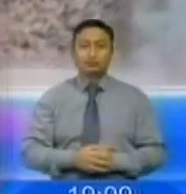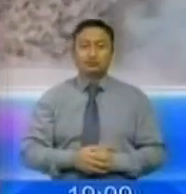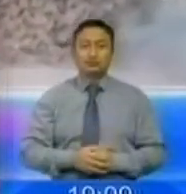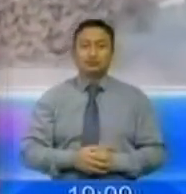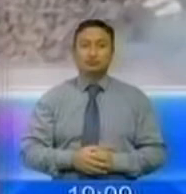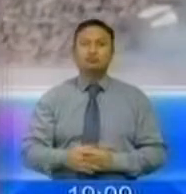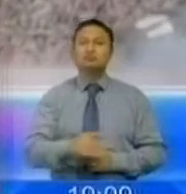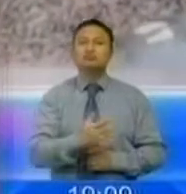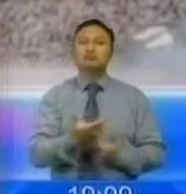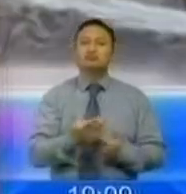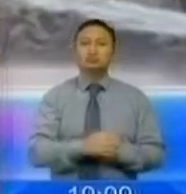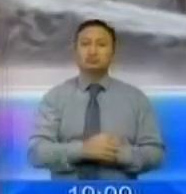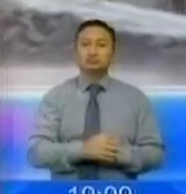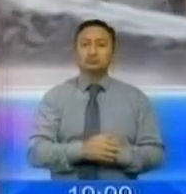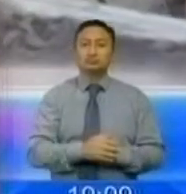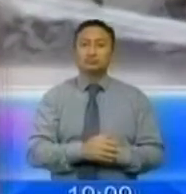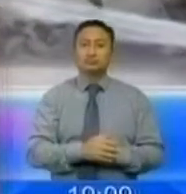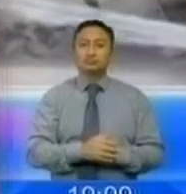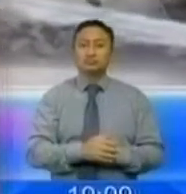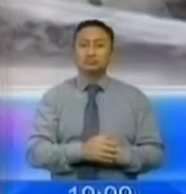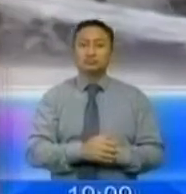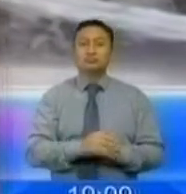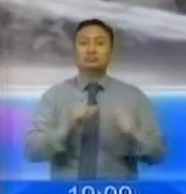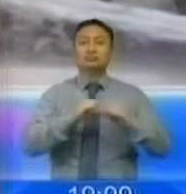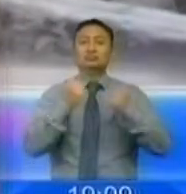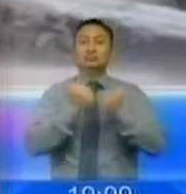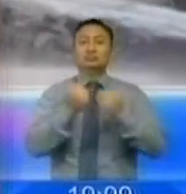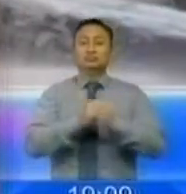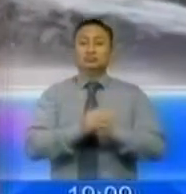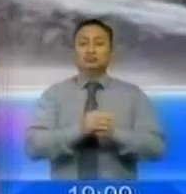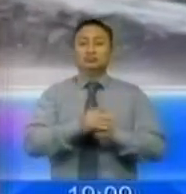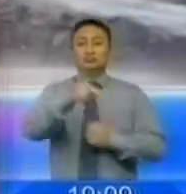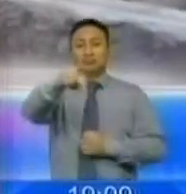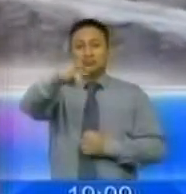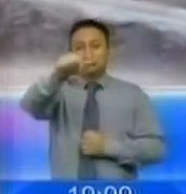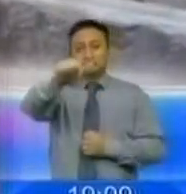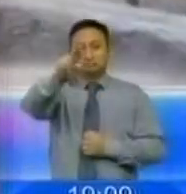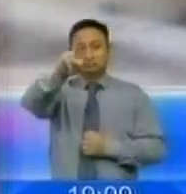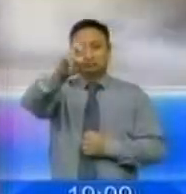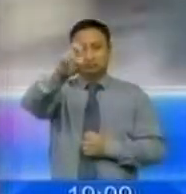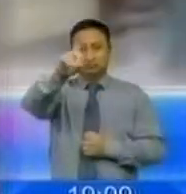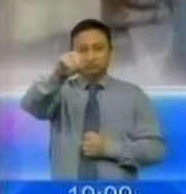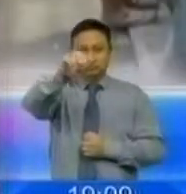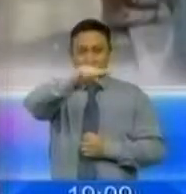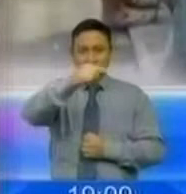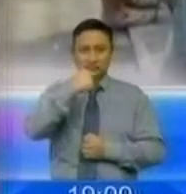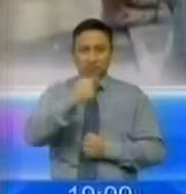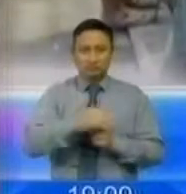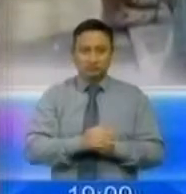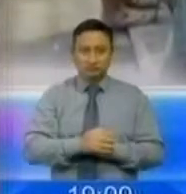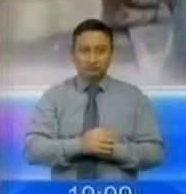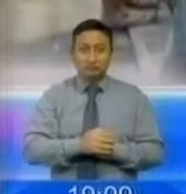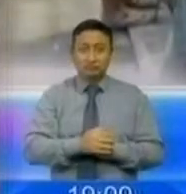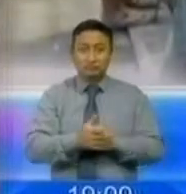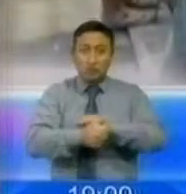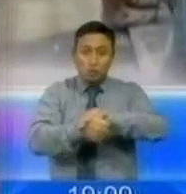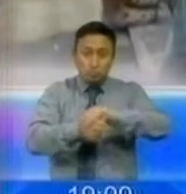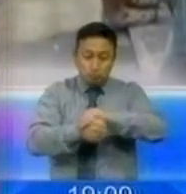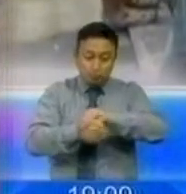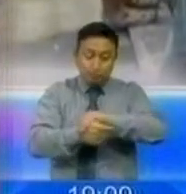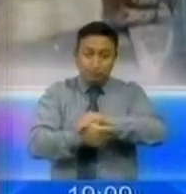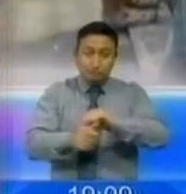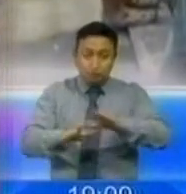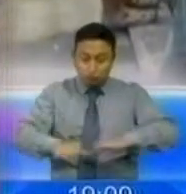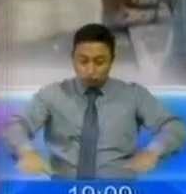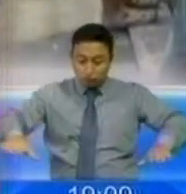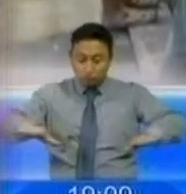El robo fue dado a conocer por el asambleísta Washington Paredes, quien aseguró que las crías fueron sustraídas de